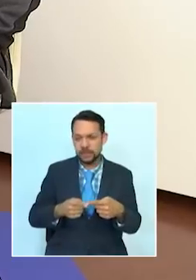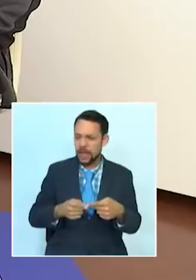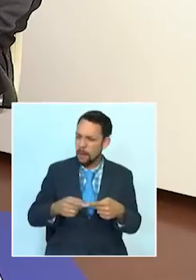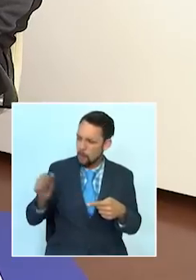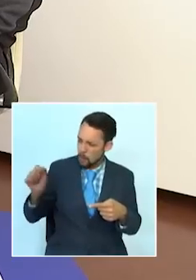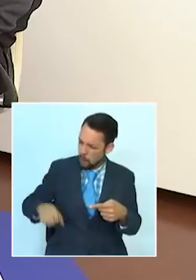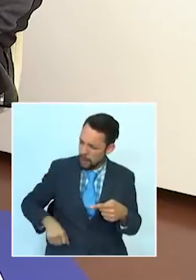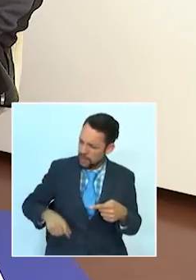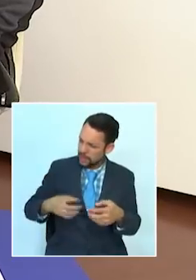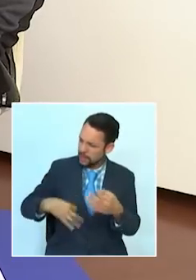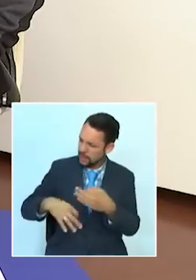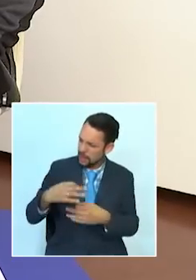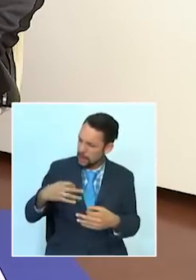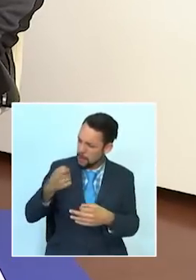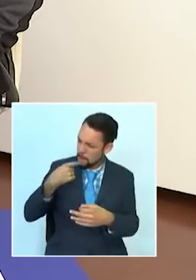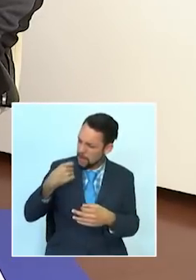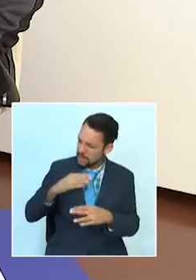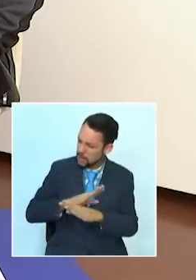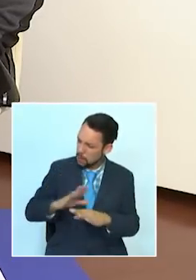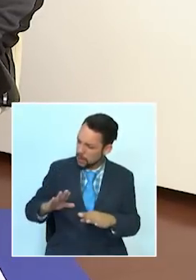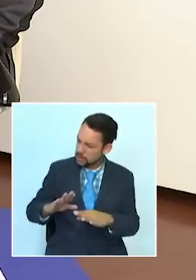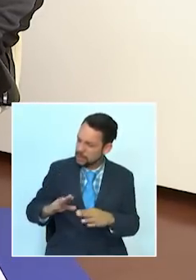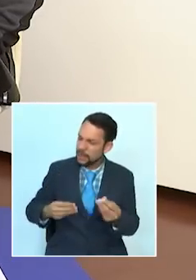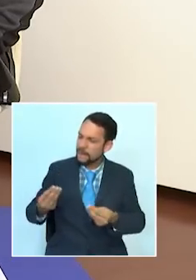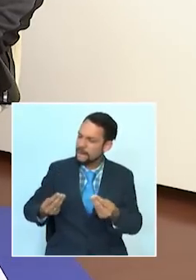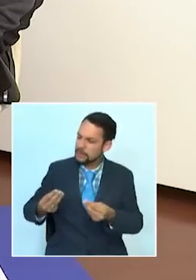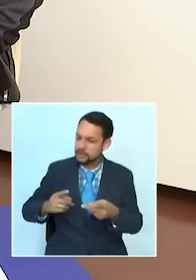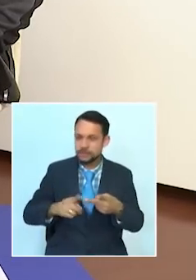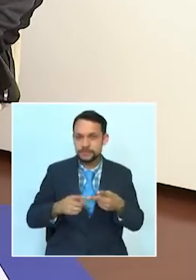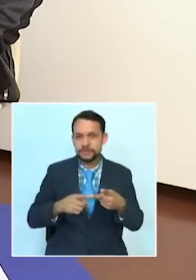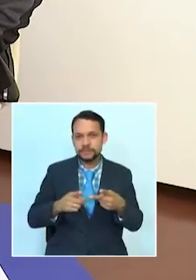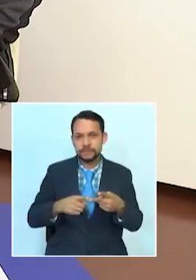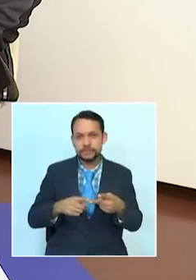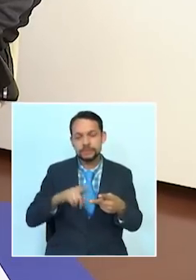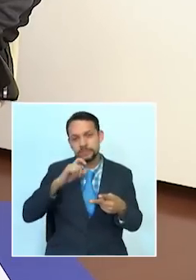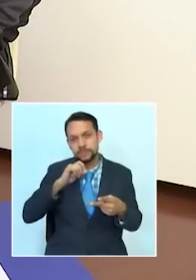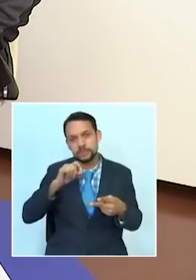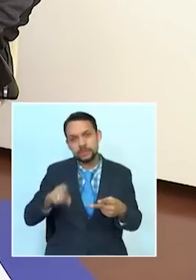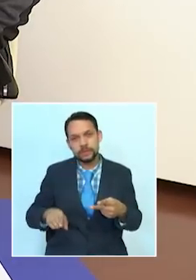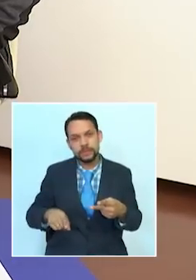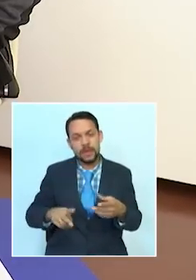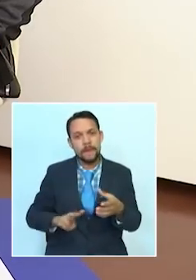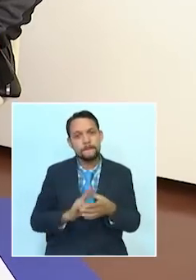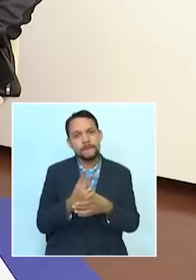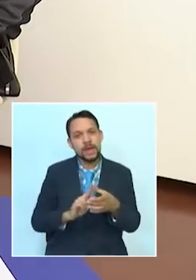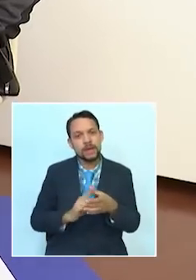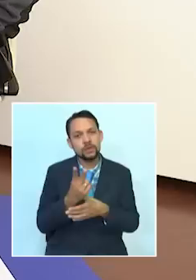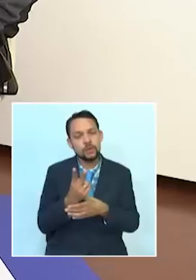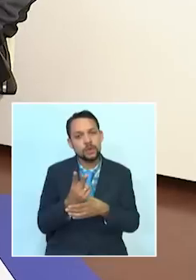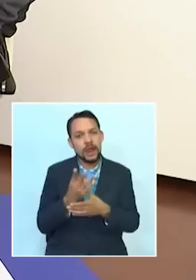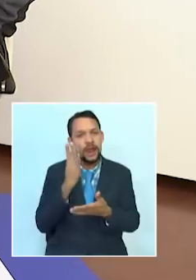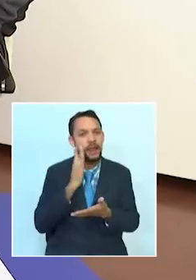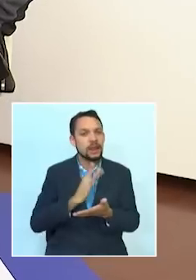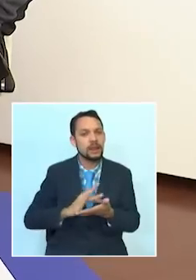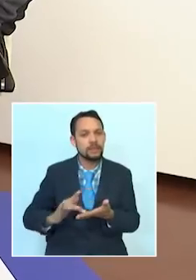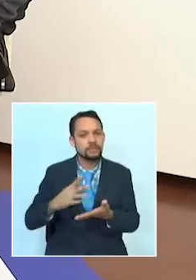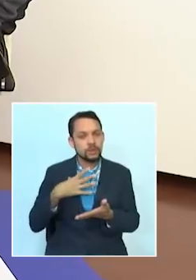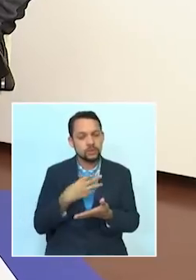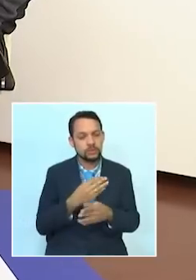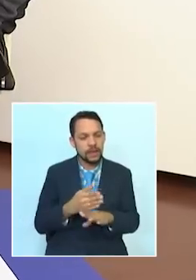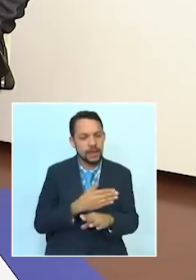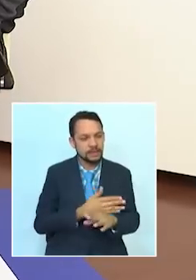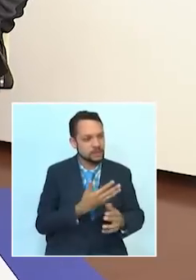sugerir la otra pregunta es cómo podemos desinfectar las verduras cuando lo vamos a